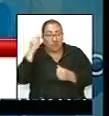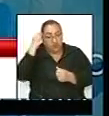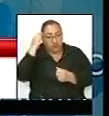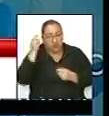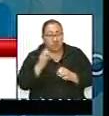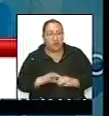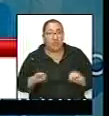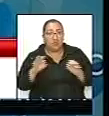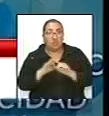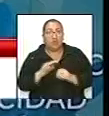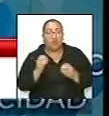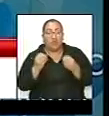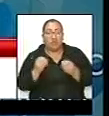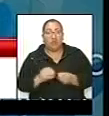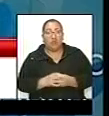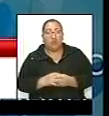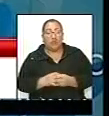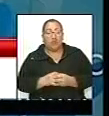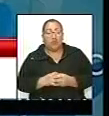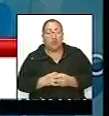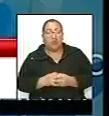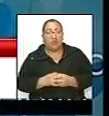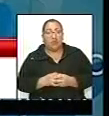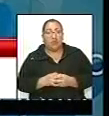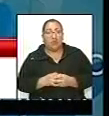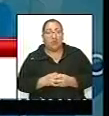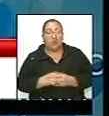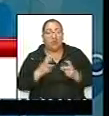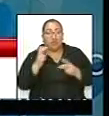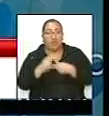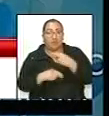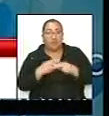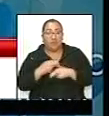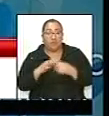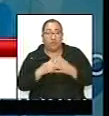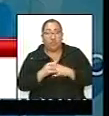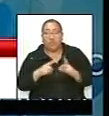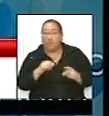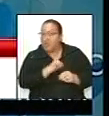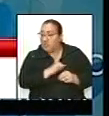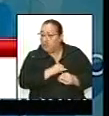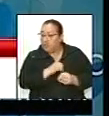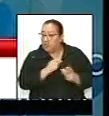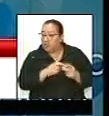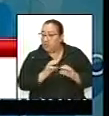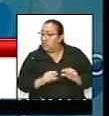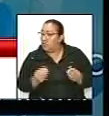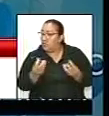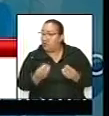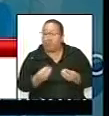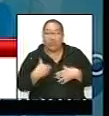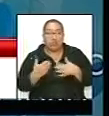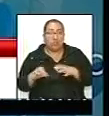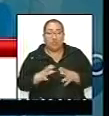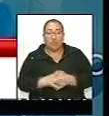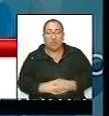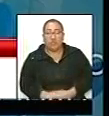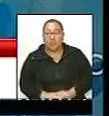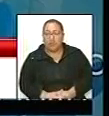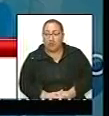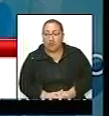públicas con el ámbito nacional y cada uno de los entes rectores, es muy poco lo que vamos a avanzar.